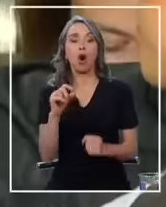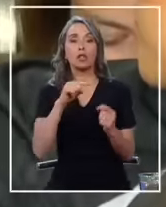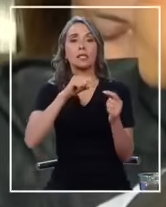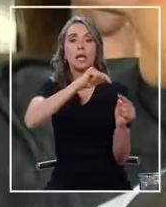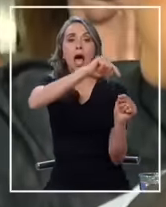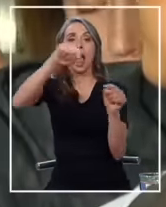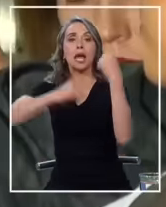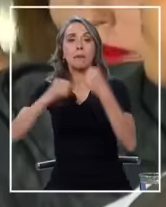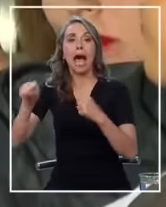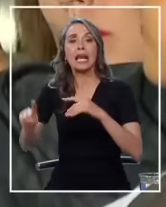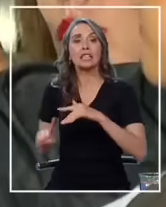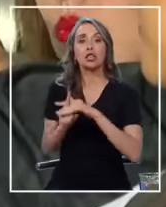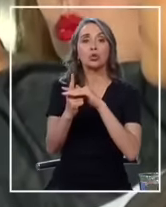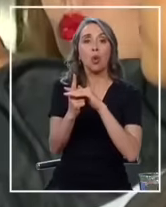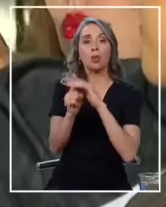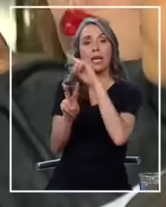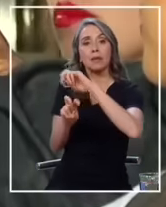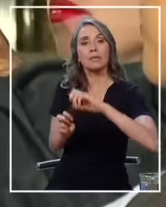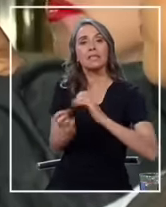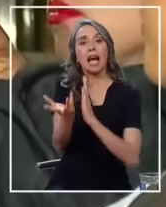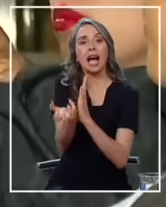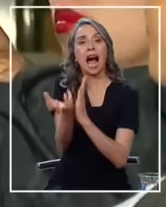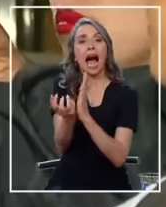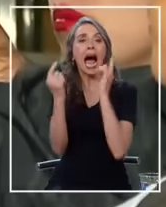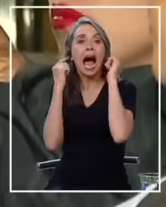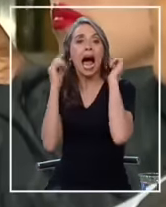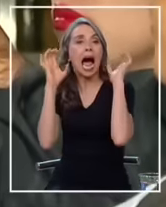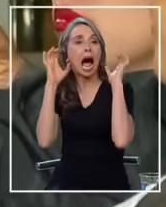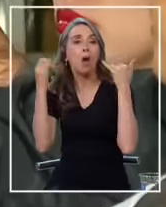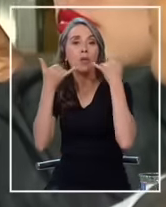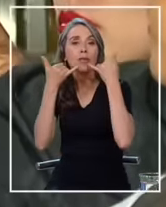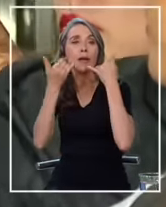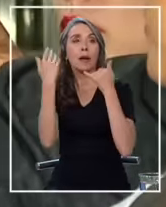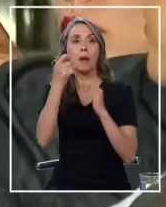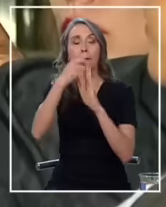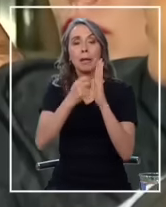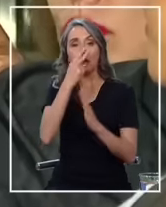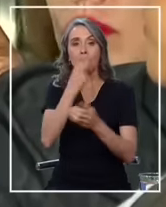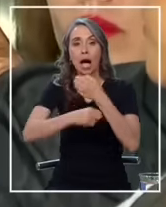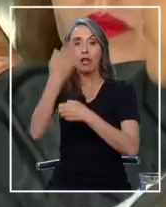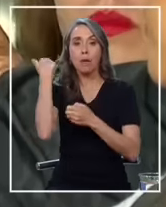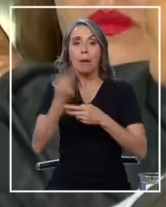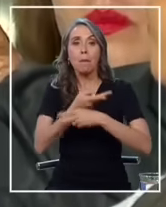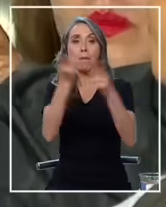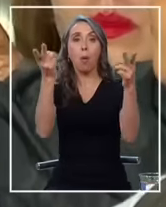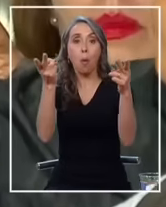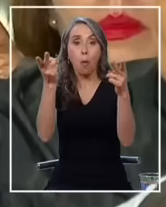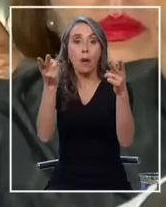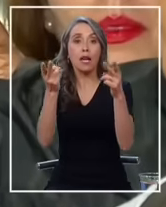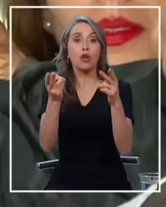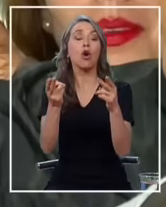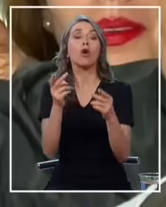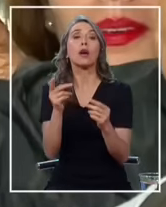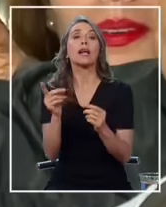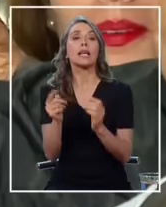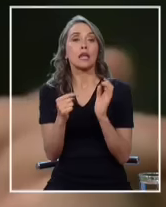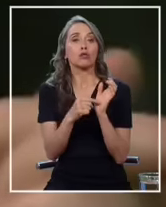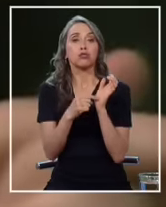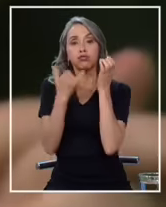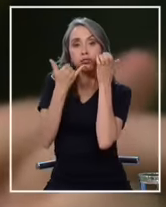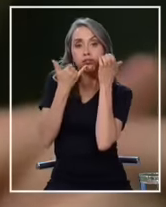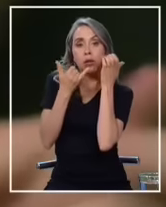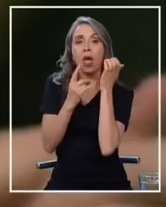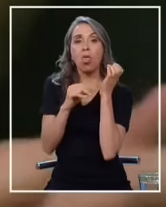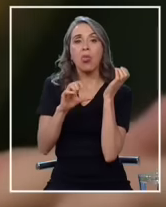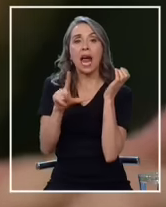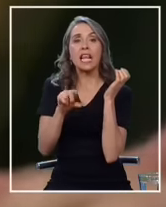del caso Audios. Cuando ustedes escucharon el audio que fue público en el mes de noviembre del año pasado, uno de los partícipes era Daniel Sauer y